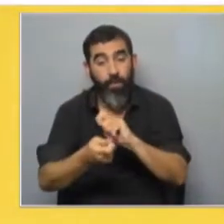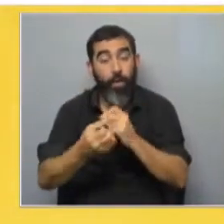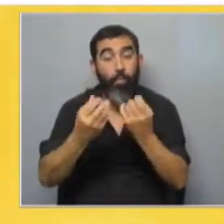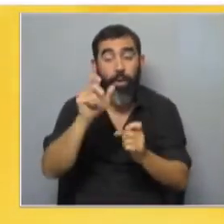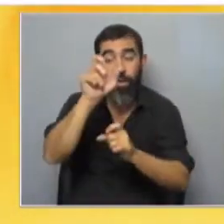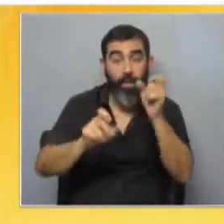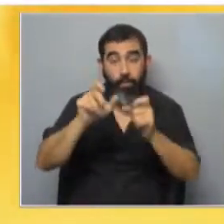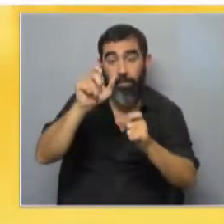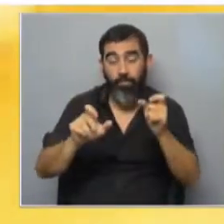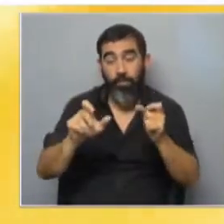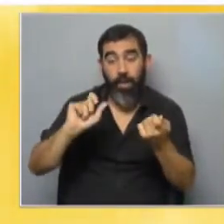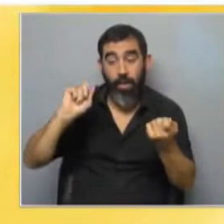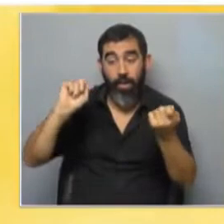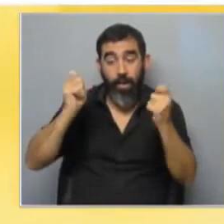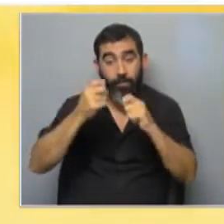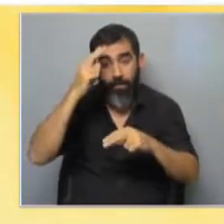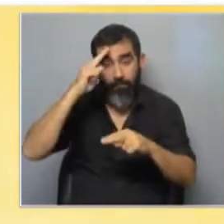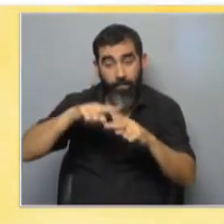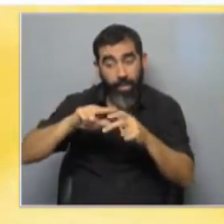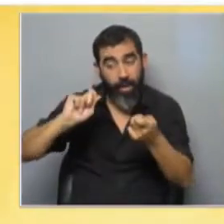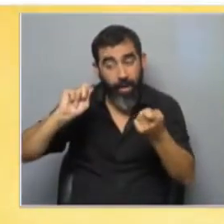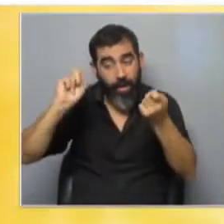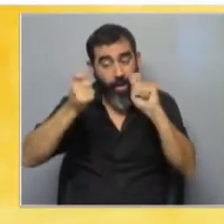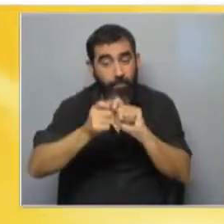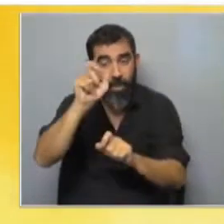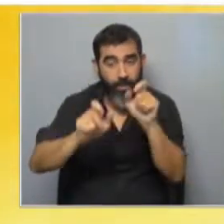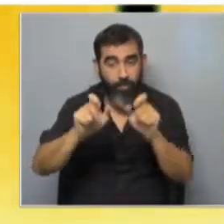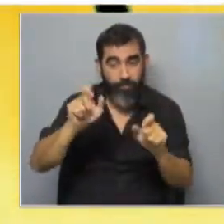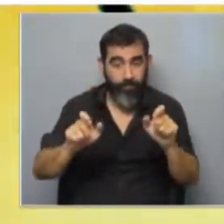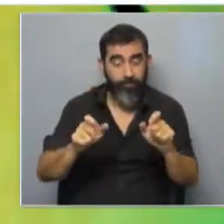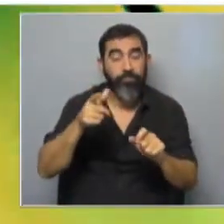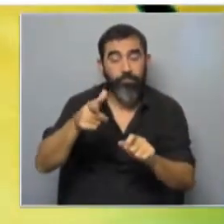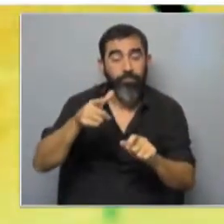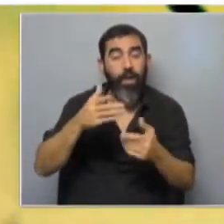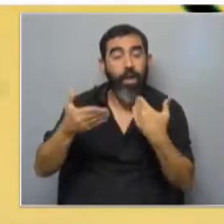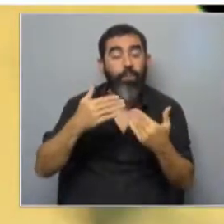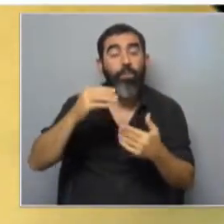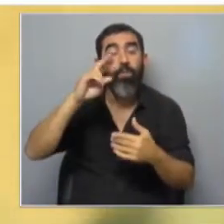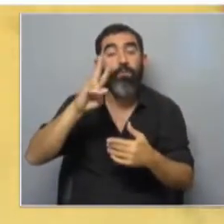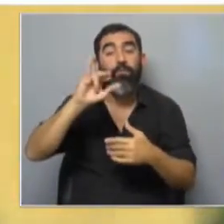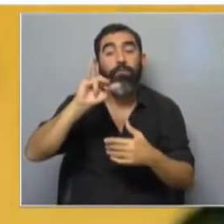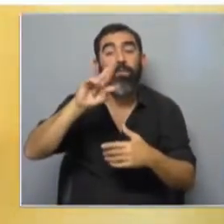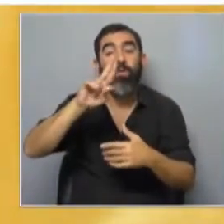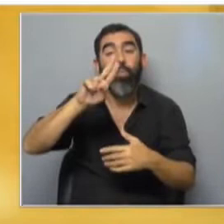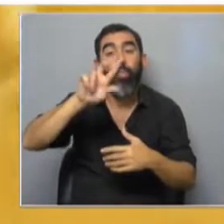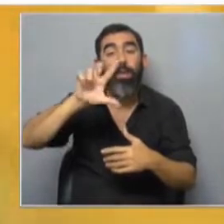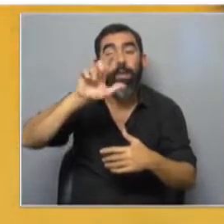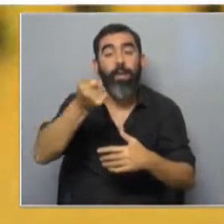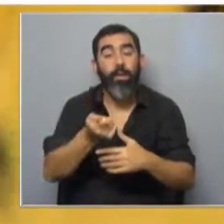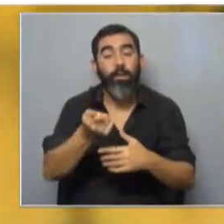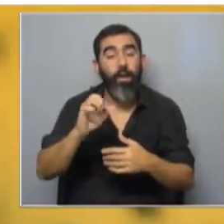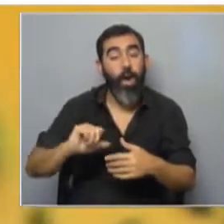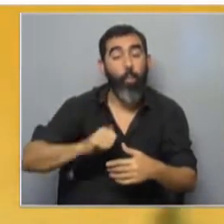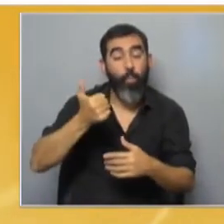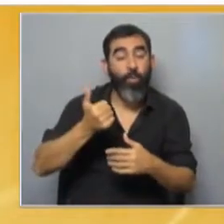el agente Cambia, que causa la claro. enfermedad cambió, exactamente. Y ahí es donde vamos a hablar de la viruela, ¿no? ¿Por qué? Vamos a aprovechar